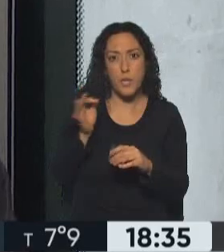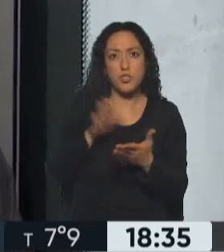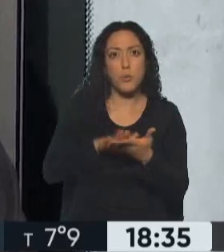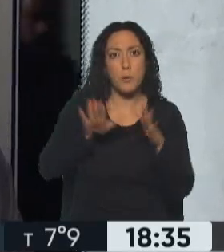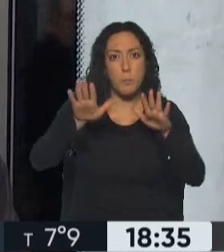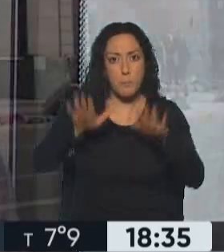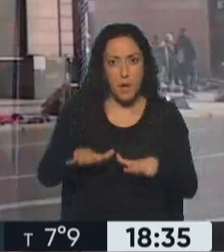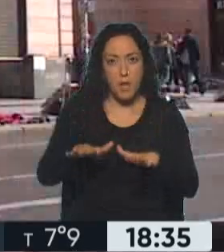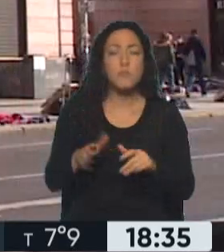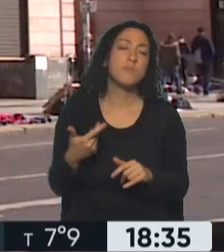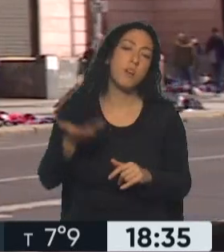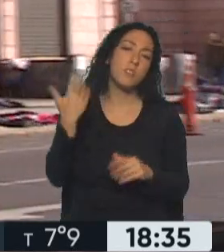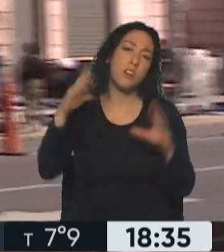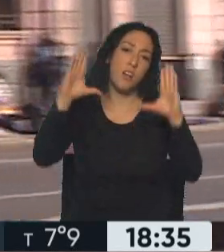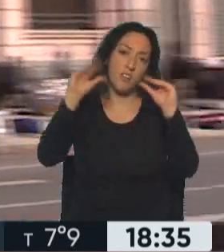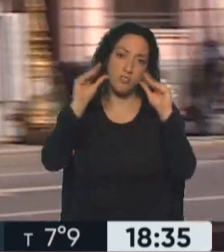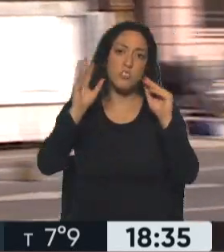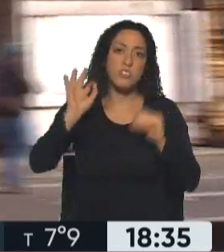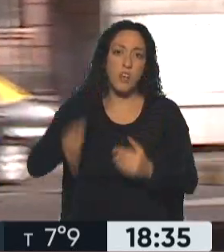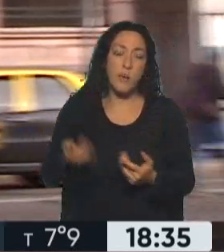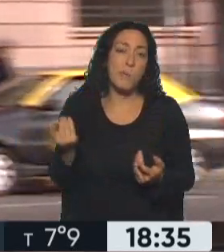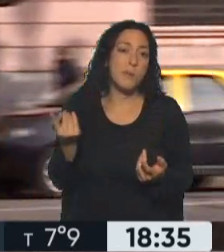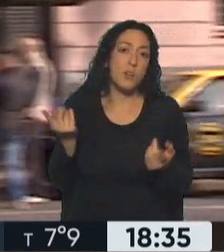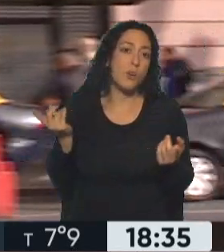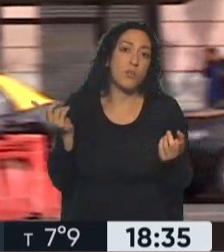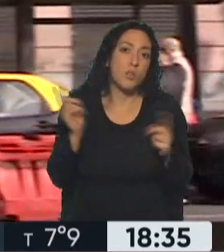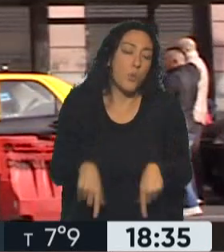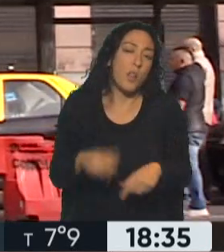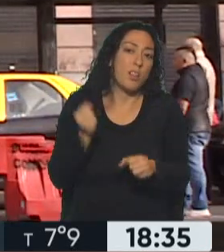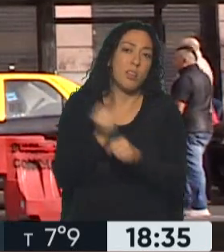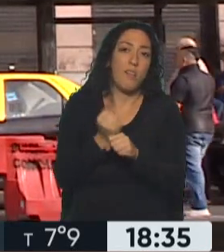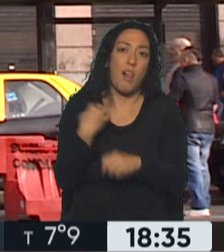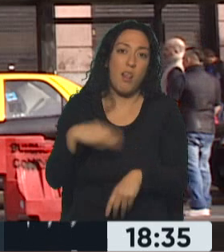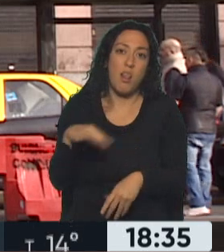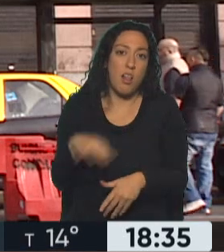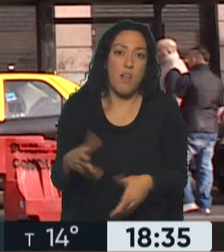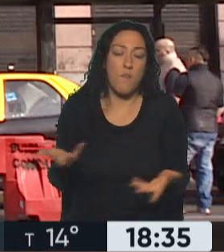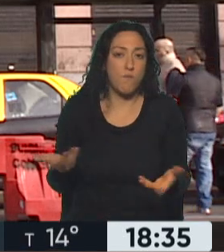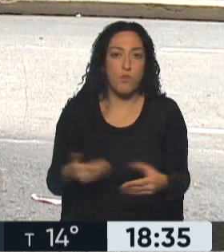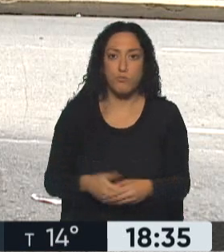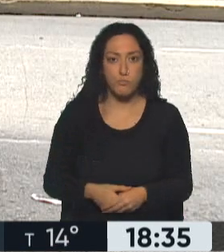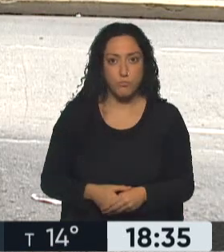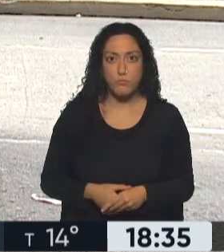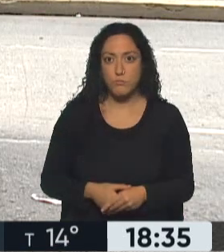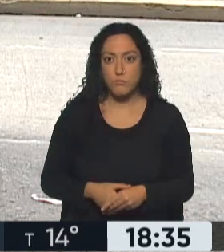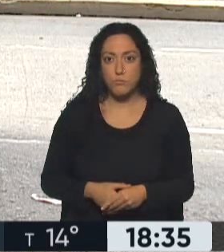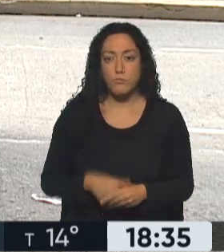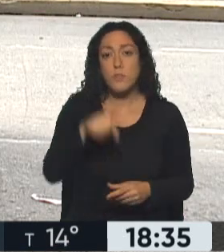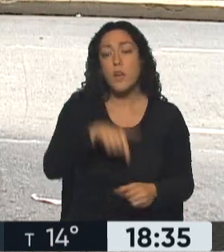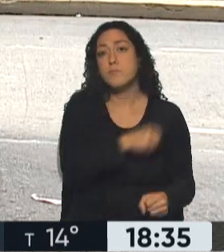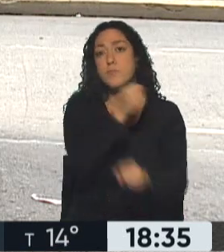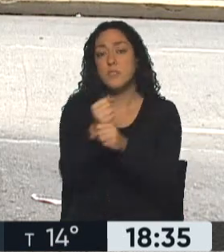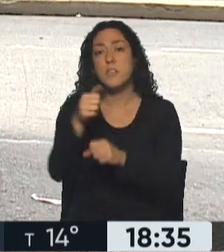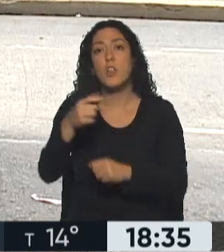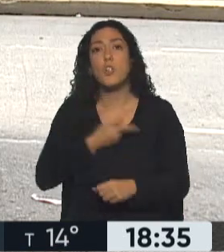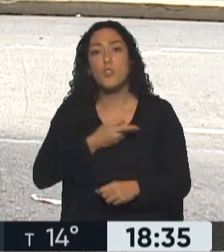que... ¿Igual te tenías que mover hoy? Sí, sí, tenía que venir a trabajar, así que bueno, otra no queda. ¿Desde acá hasta dónde? Domínico